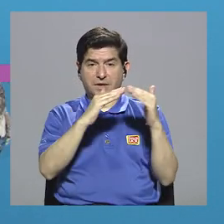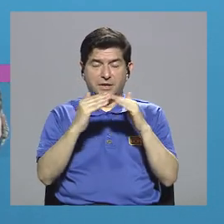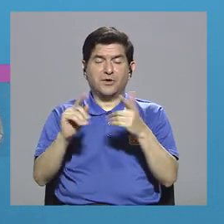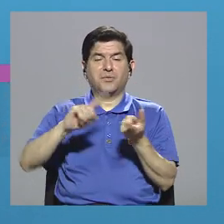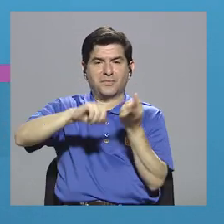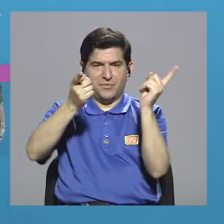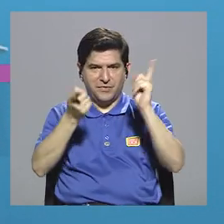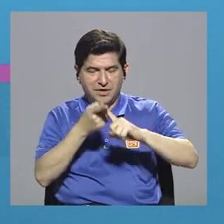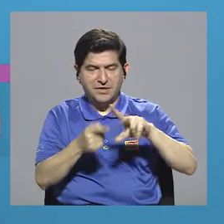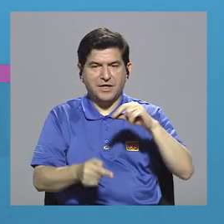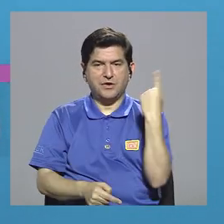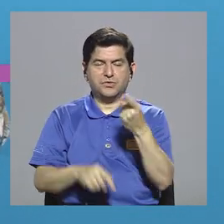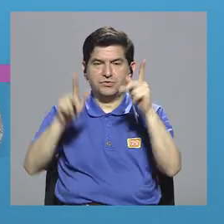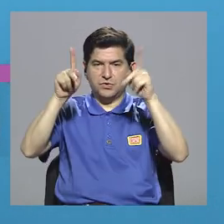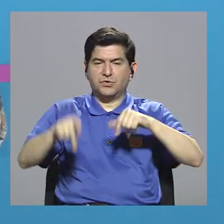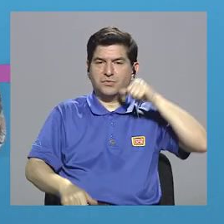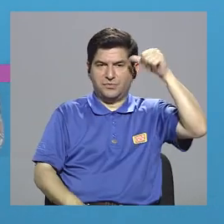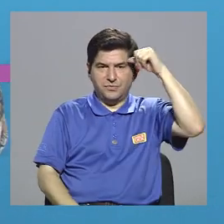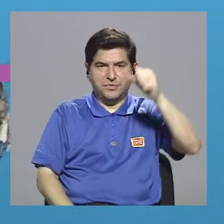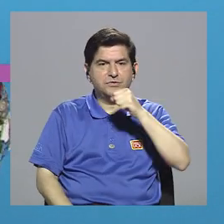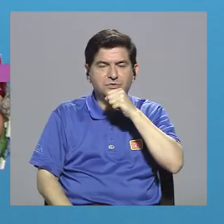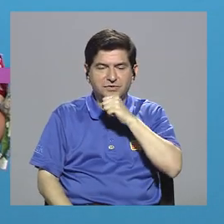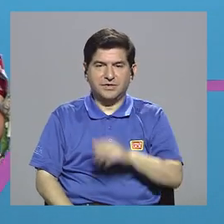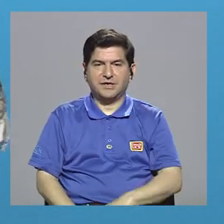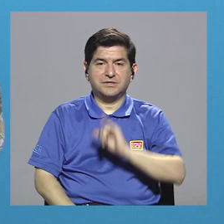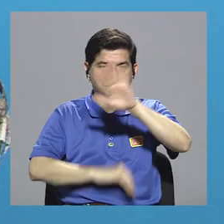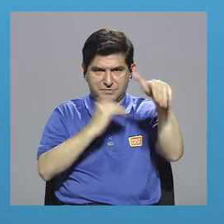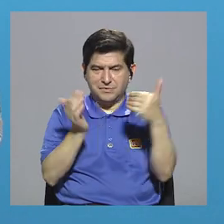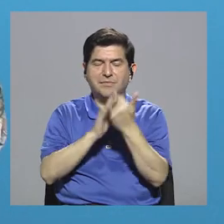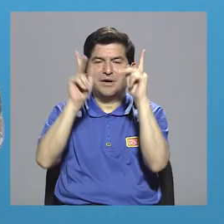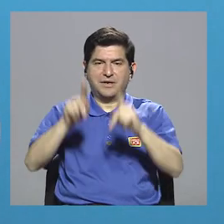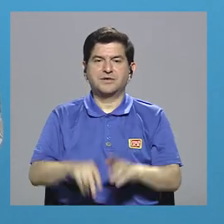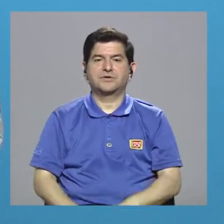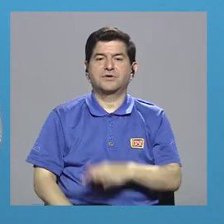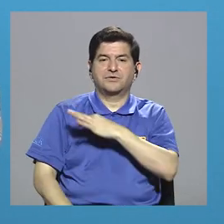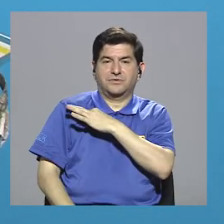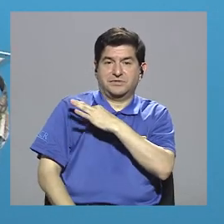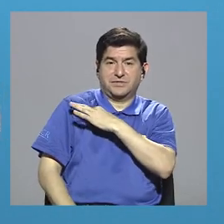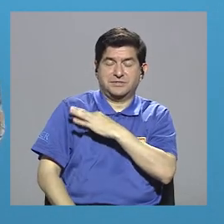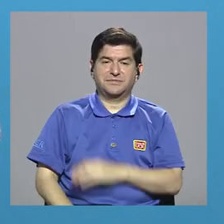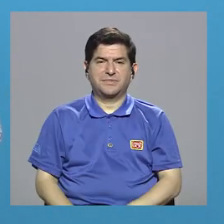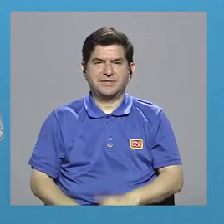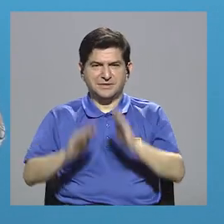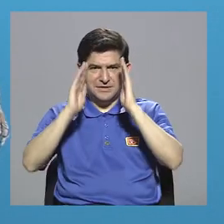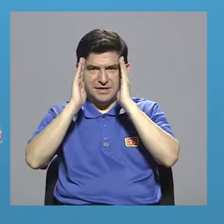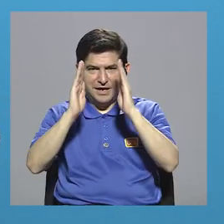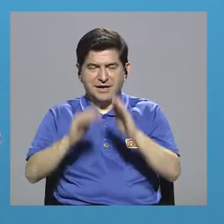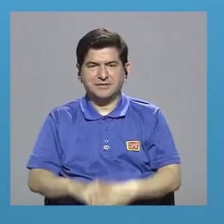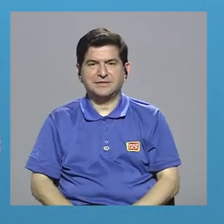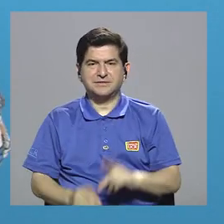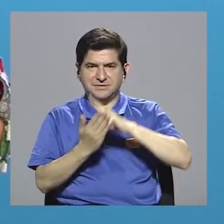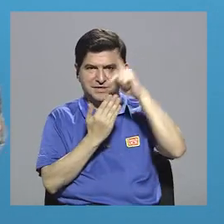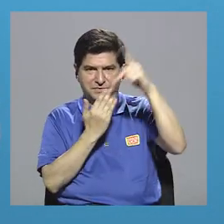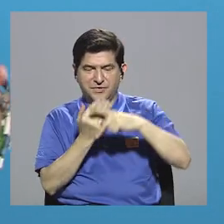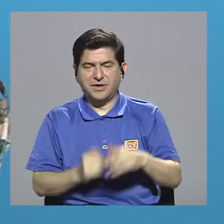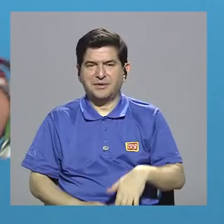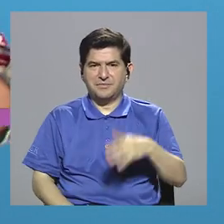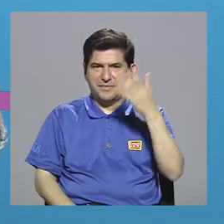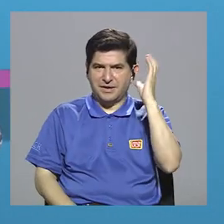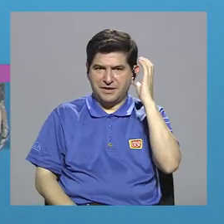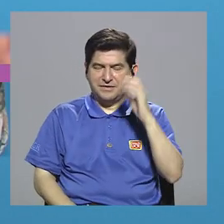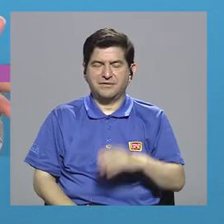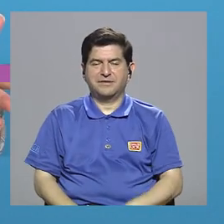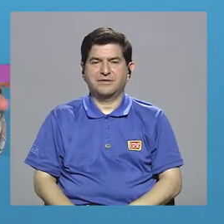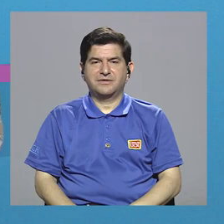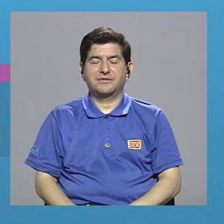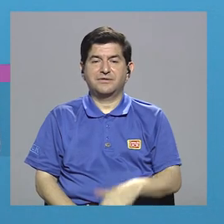comunidades amigables no solo para las personas adultas mayores sino para todos les invito también a que puedan sintonizar nuestro programa